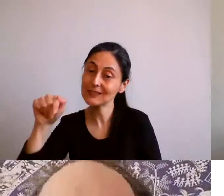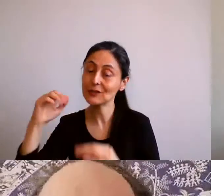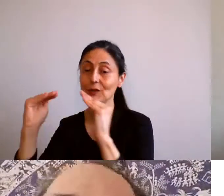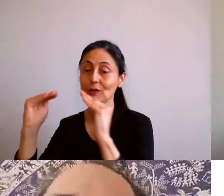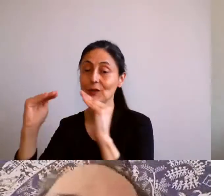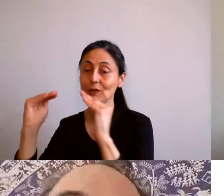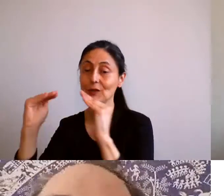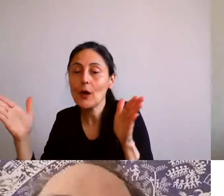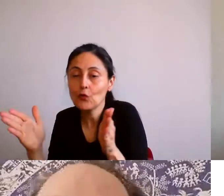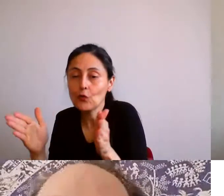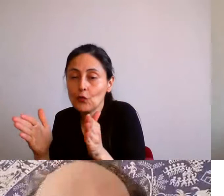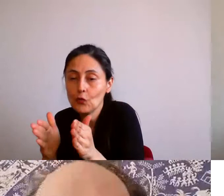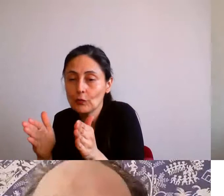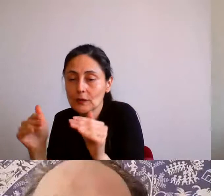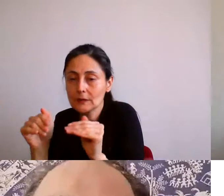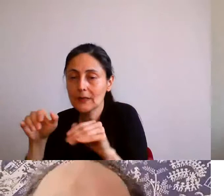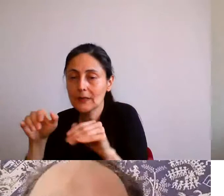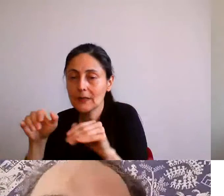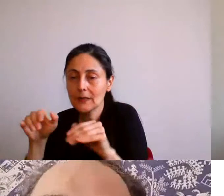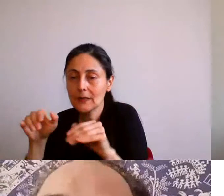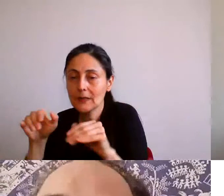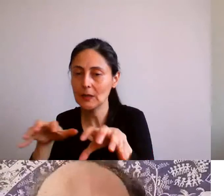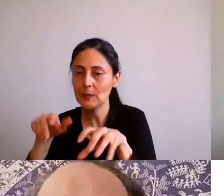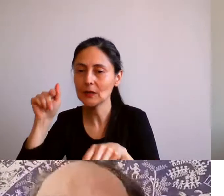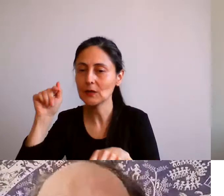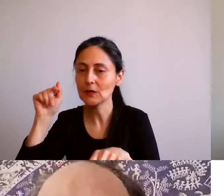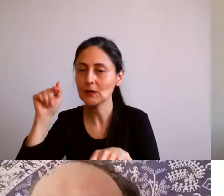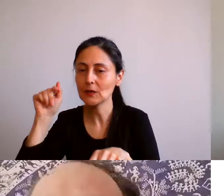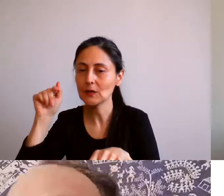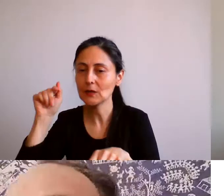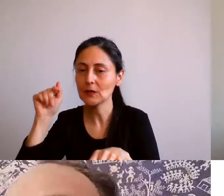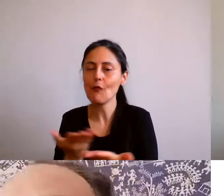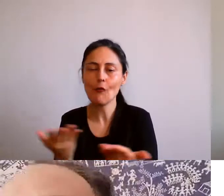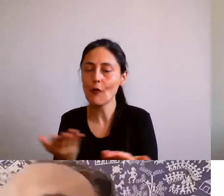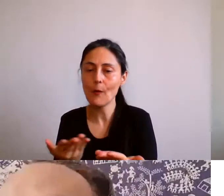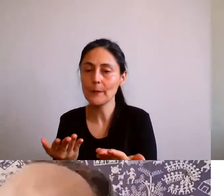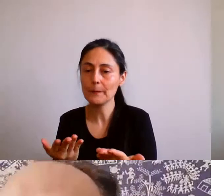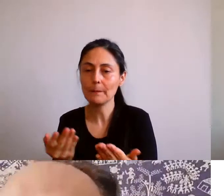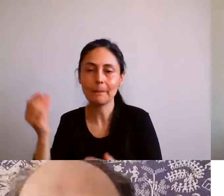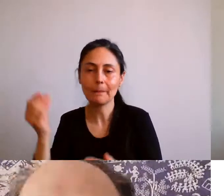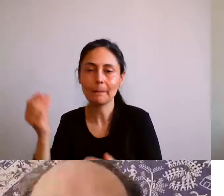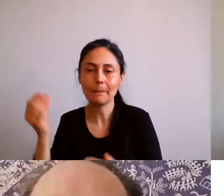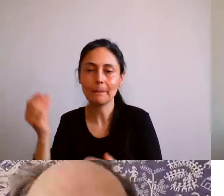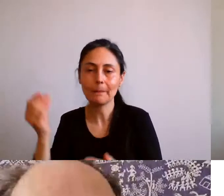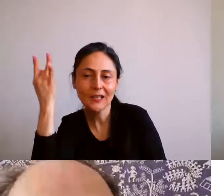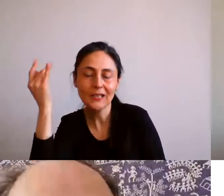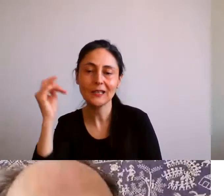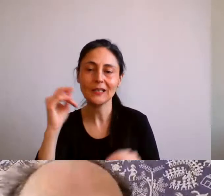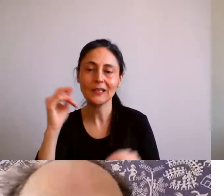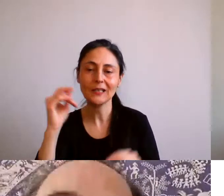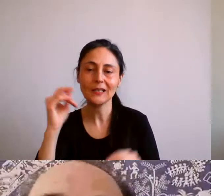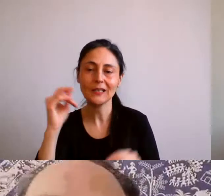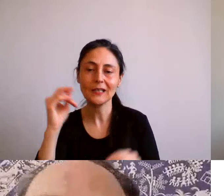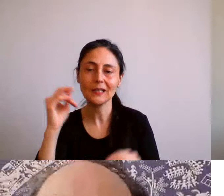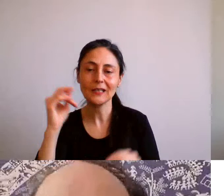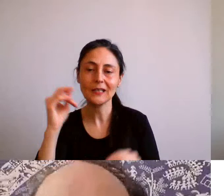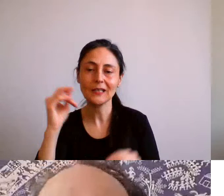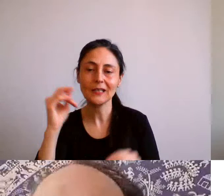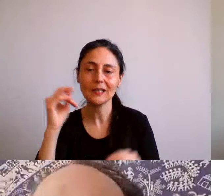tenemos que ver cómo llevarlos al pregado, que nuestros estudiantes, además de conocerlos, compartir sus experiencias,